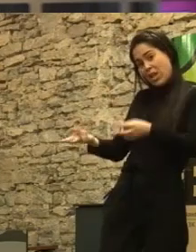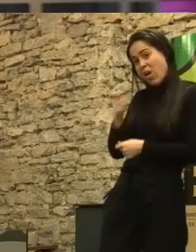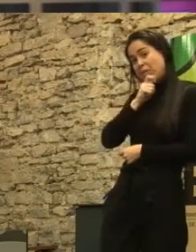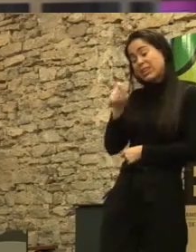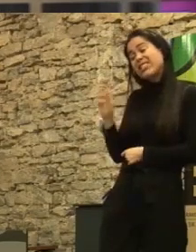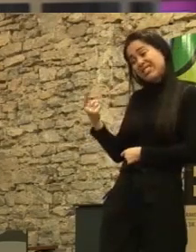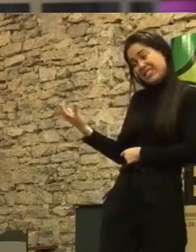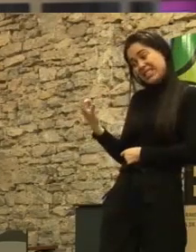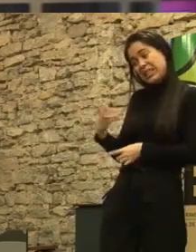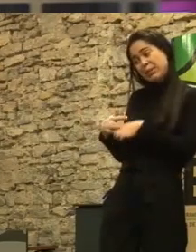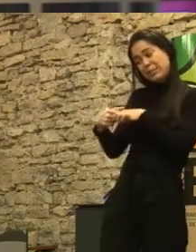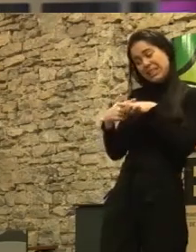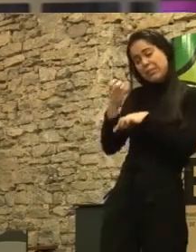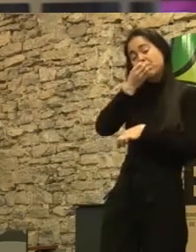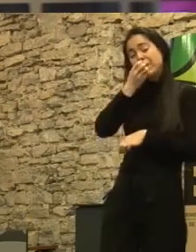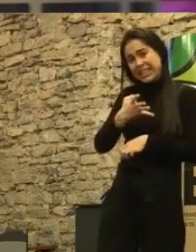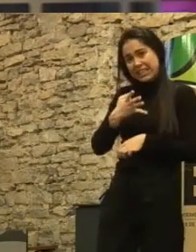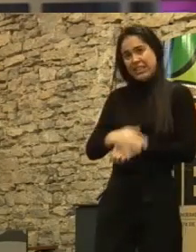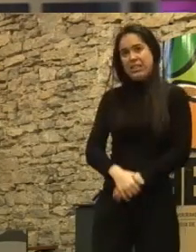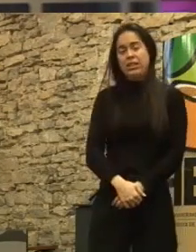bien. Cuando